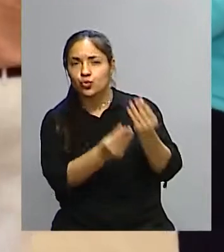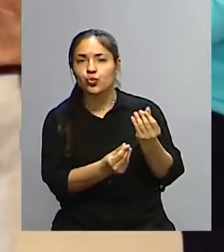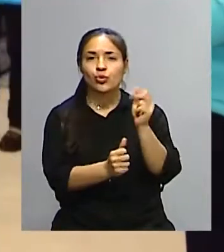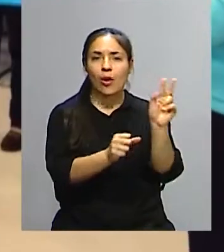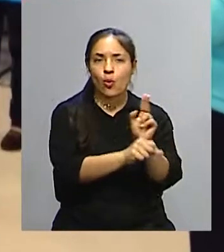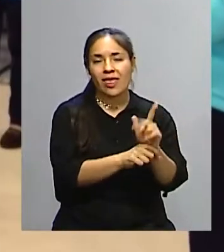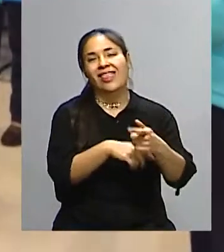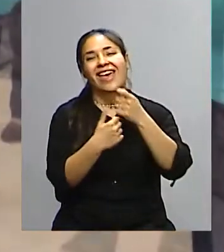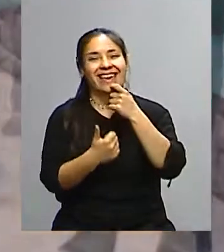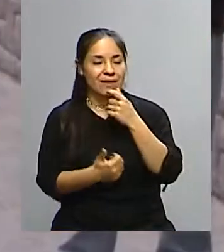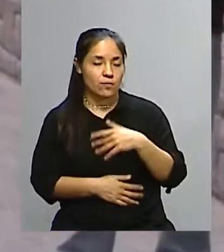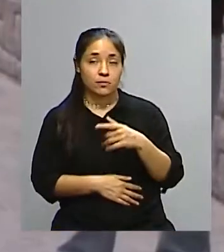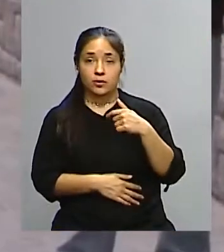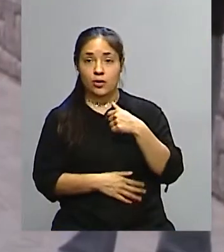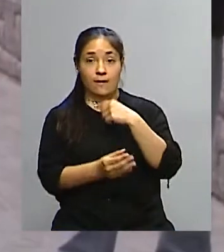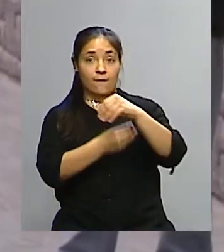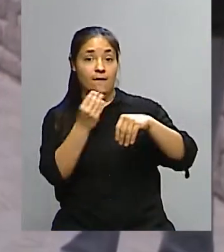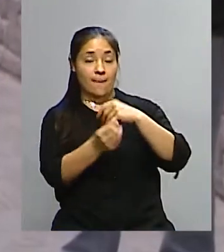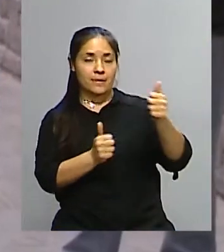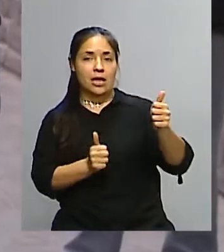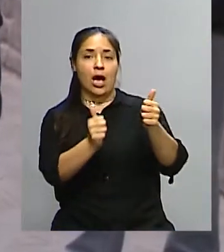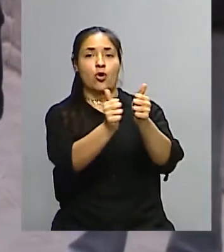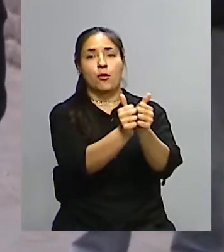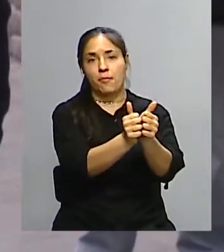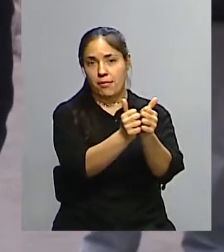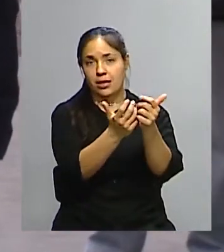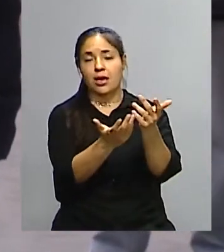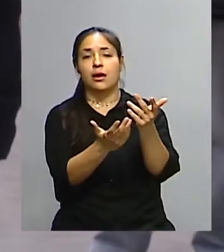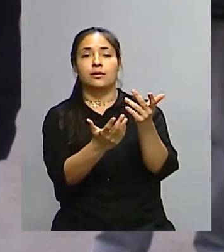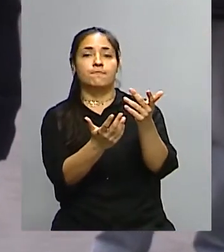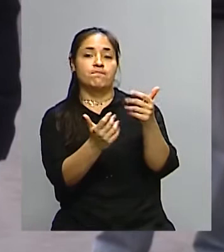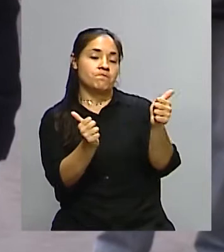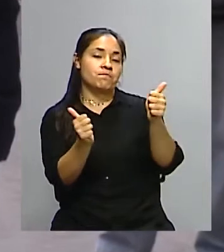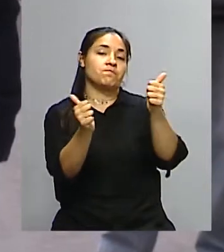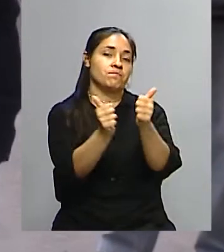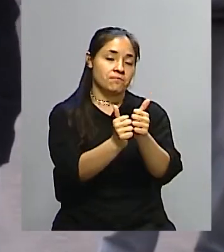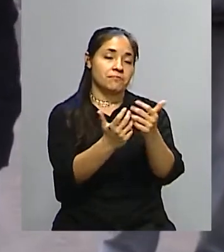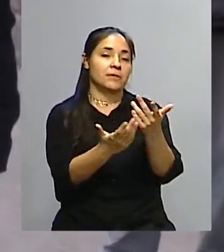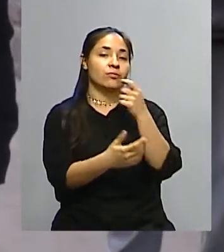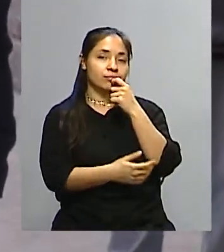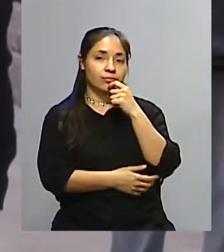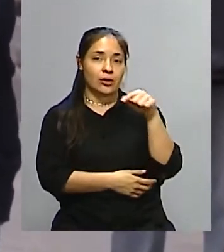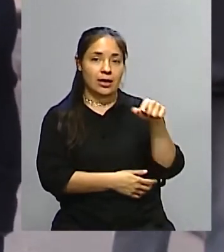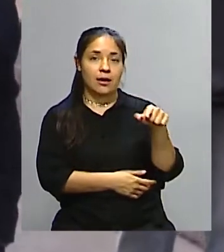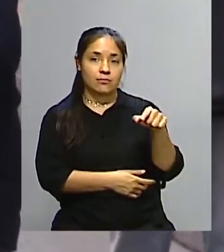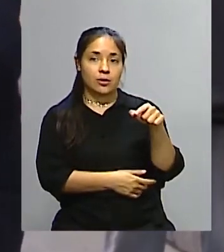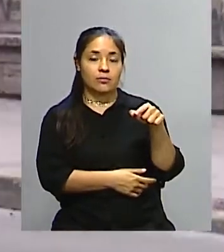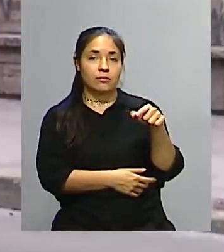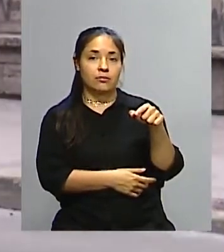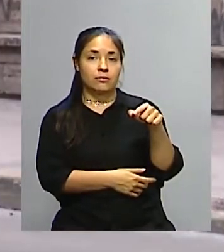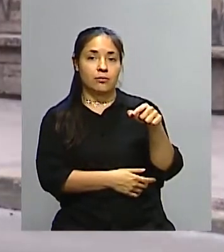ejemplo, voy a acompañar a mi familiar o le voy a ofrecer a mi familiar que le voy a comenzar a cobrar